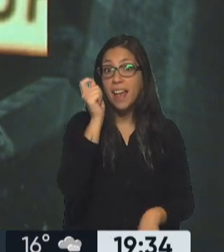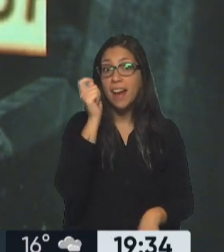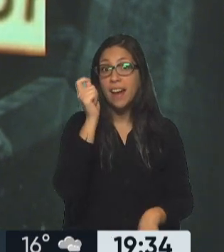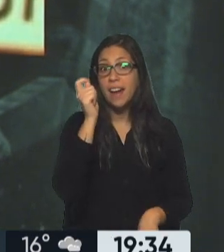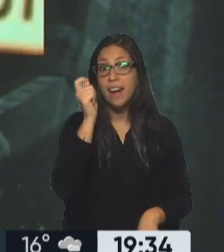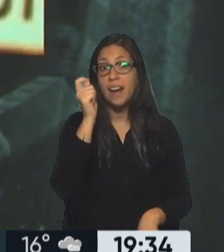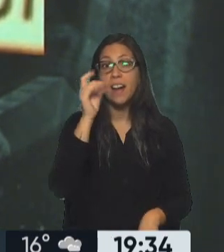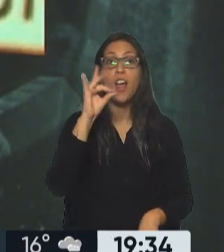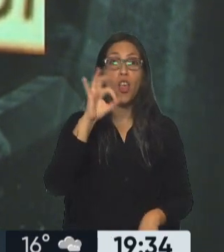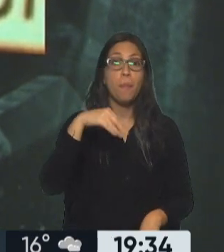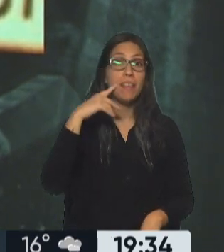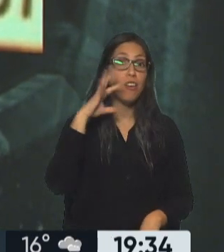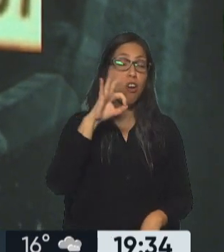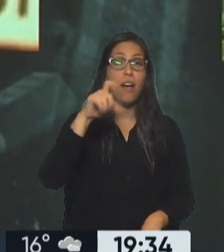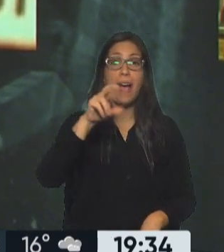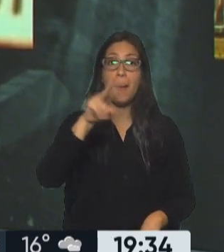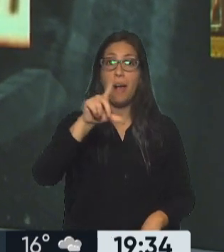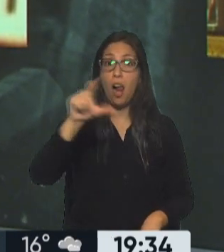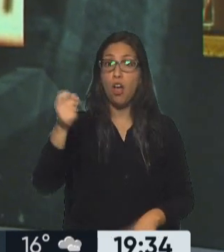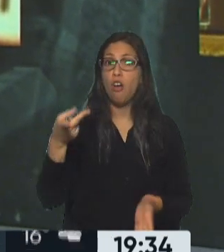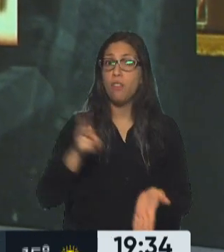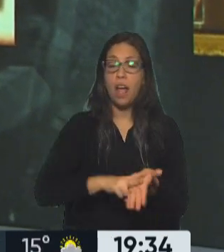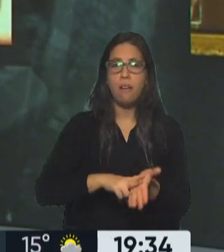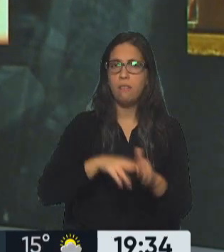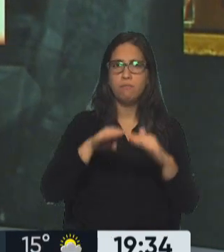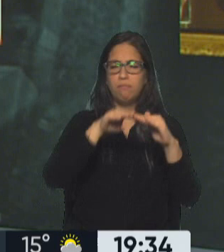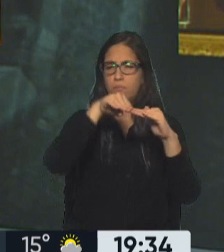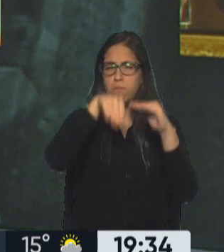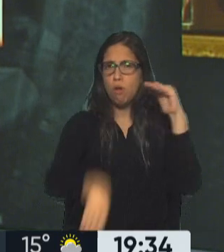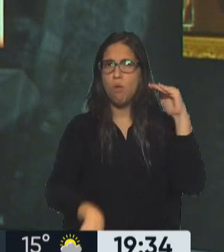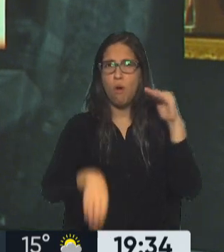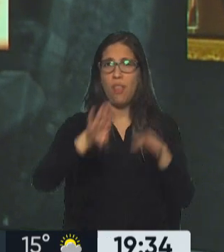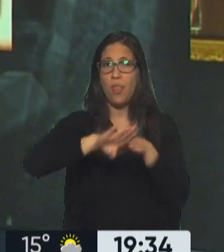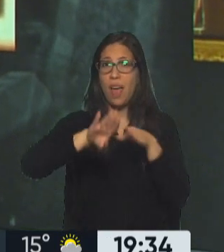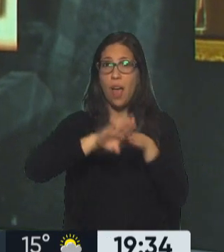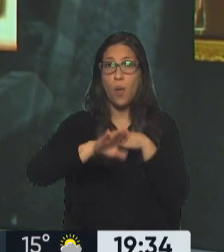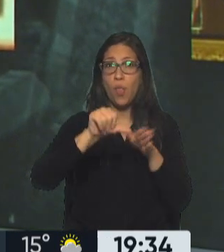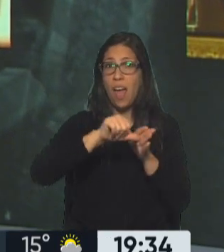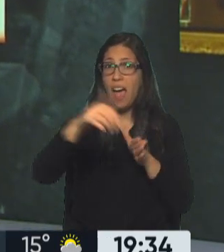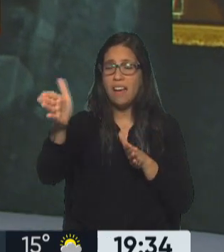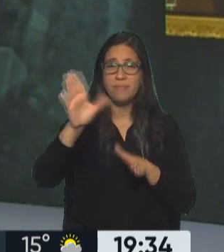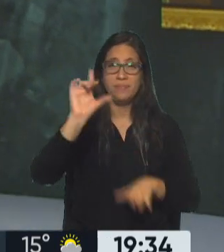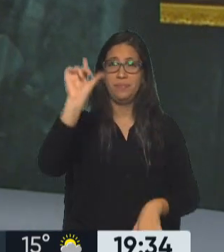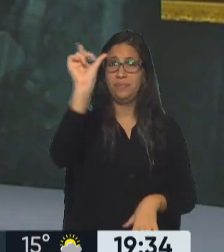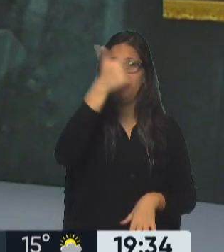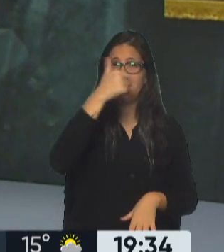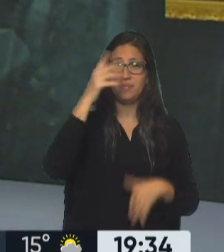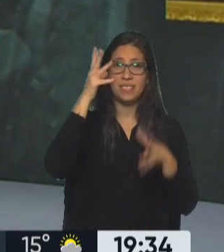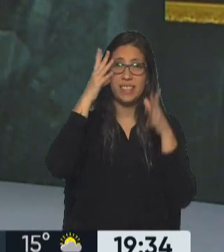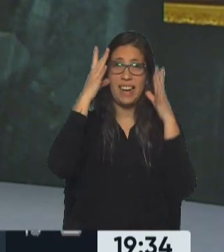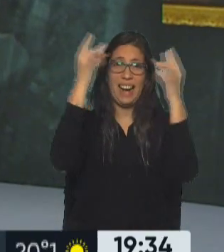Domingo Felipe Cavallo, que otra vez nos llevó al precipicio con una deuda externa increíble y